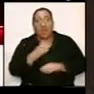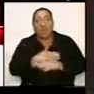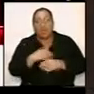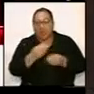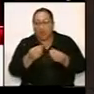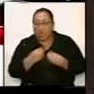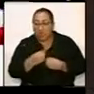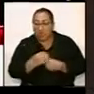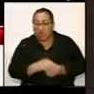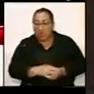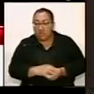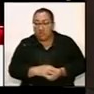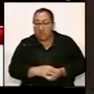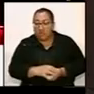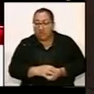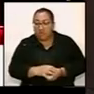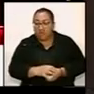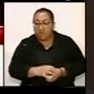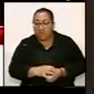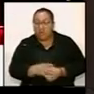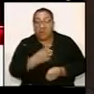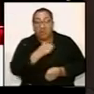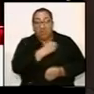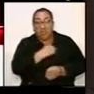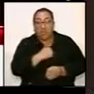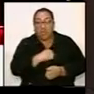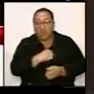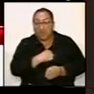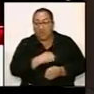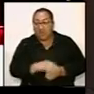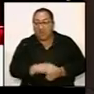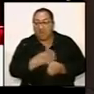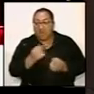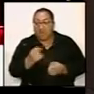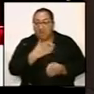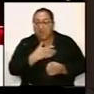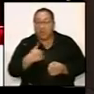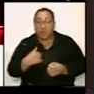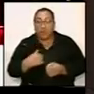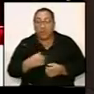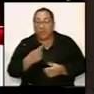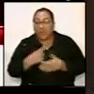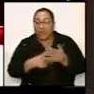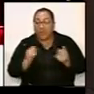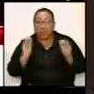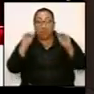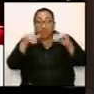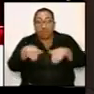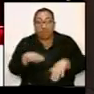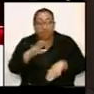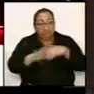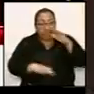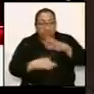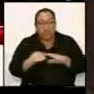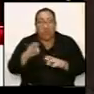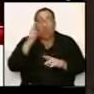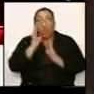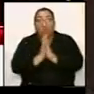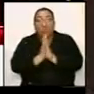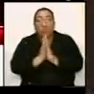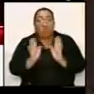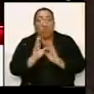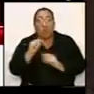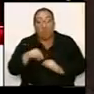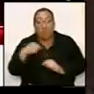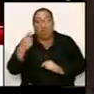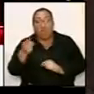entonces de ministro, hoy en la actualidad presidente de la República, que está cayéndose, y Dios no quiera, entre hoy o